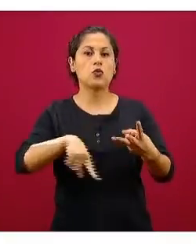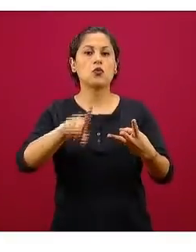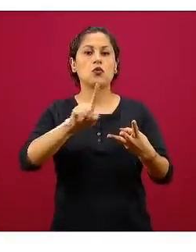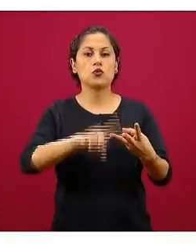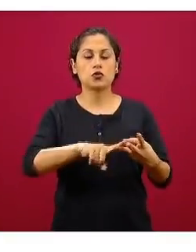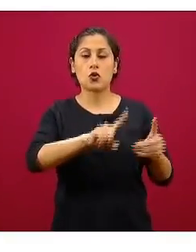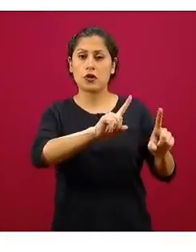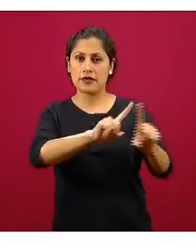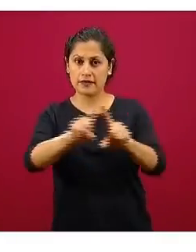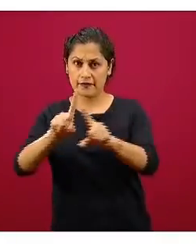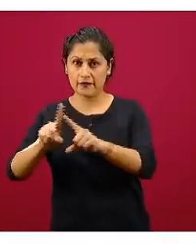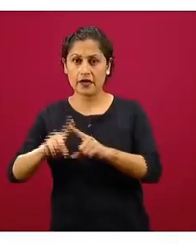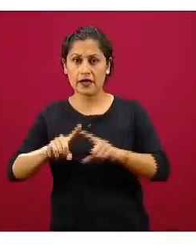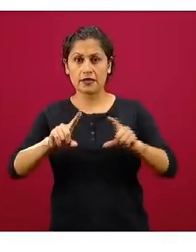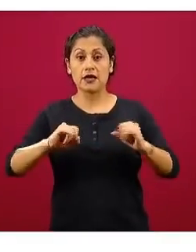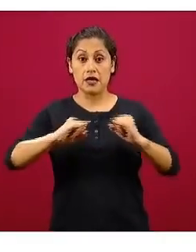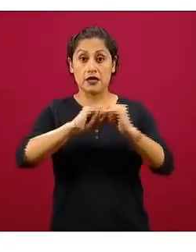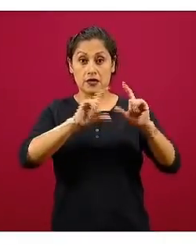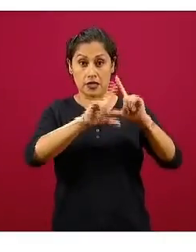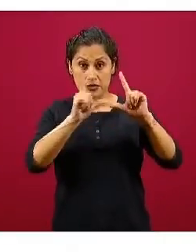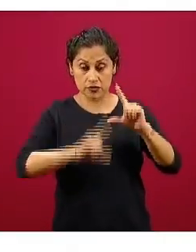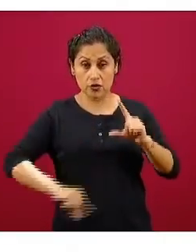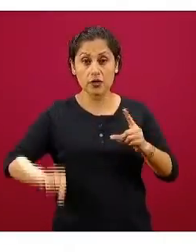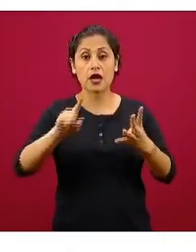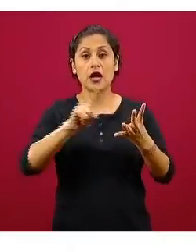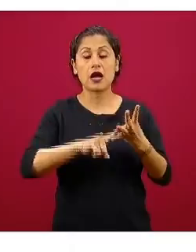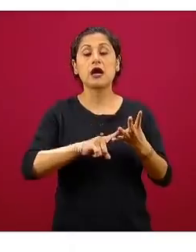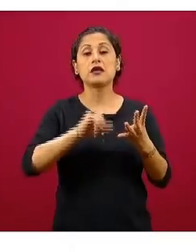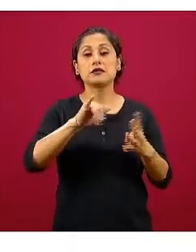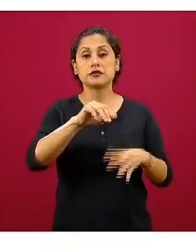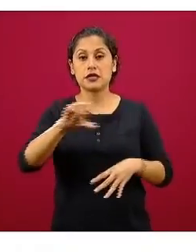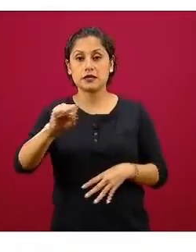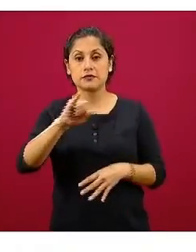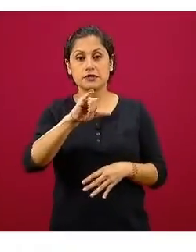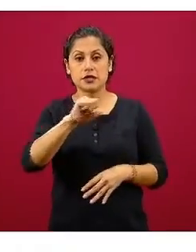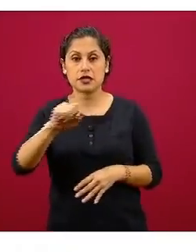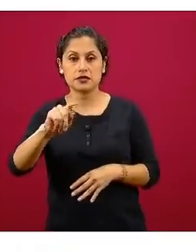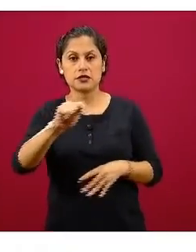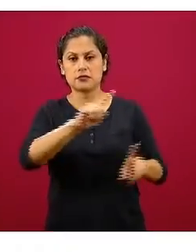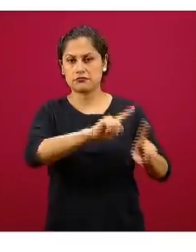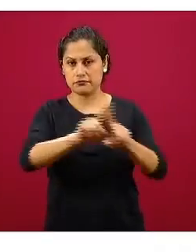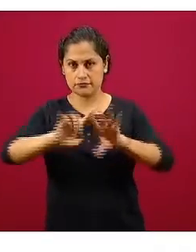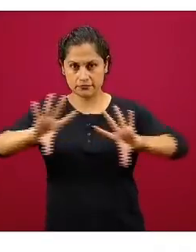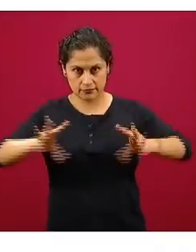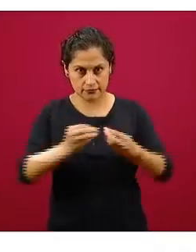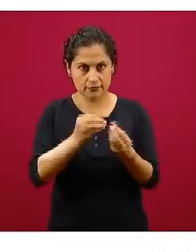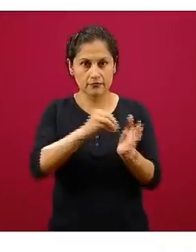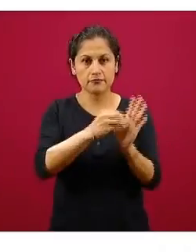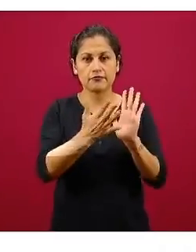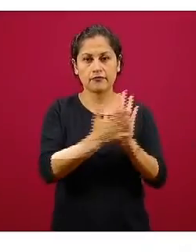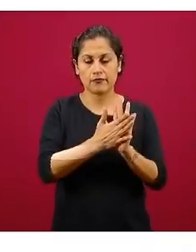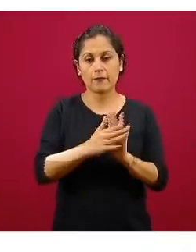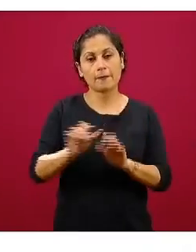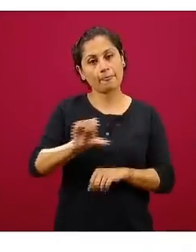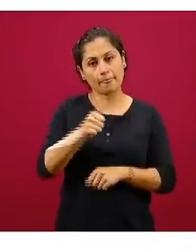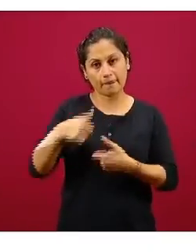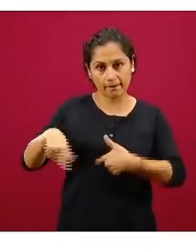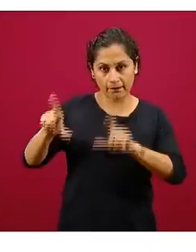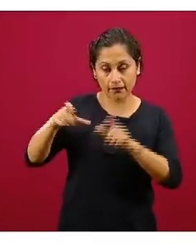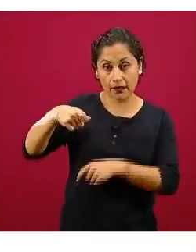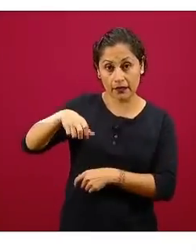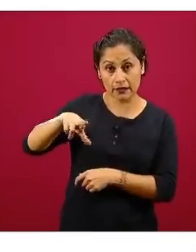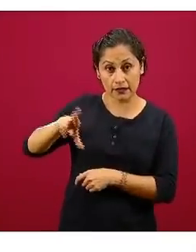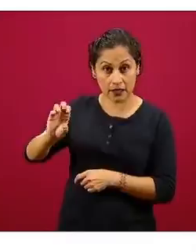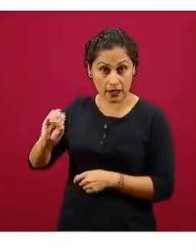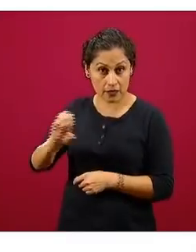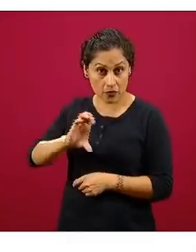las instituciones nacionales de seguridad social y atención médica. Cancún, Quintana Roo, lo que habíamos comentado, llegó a un